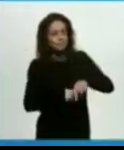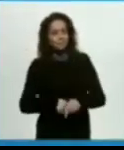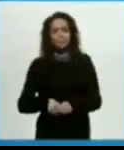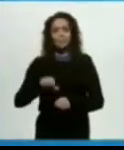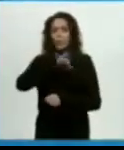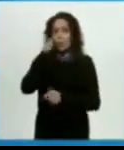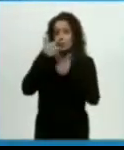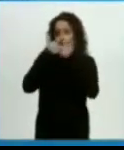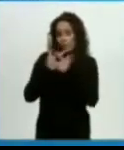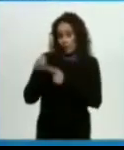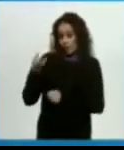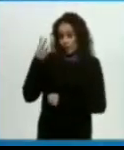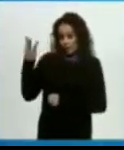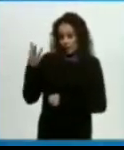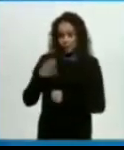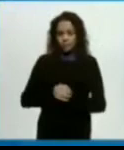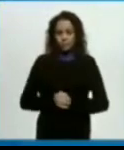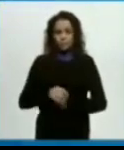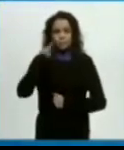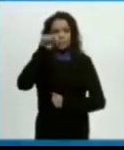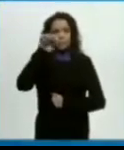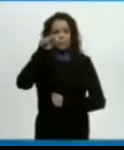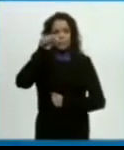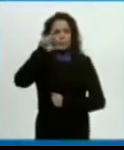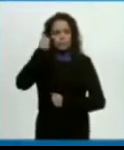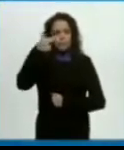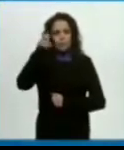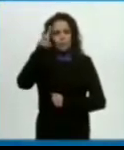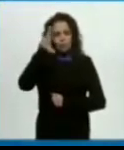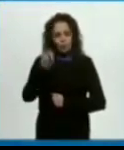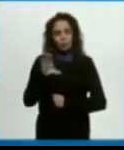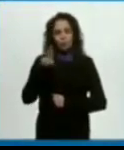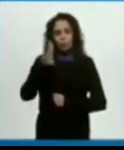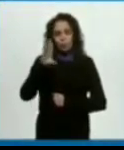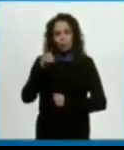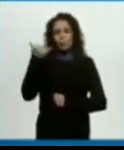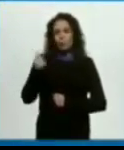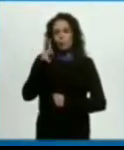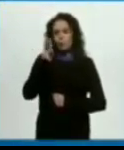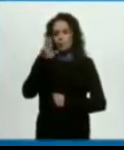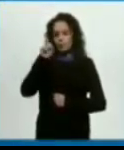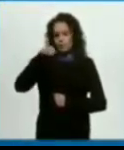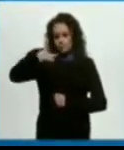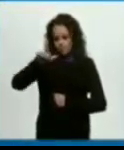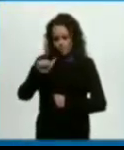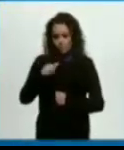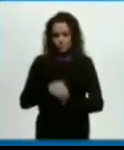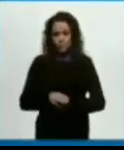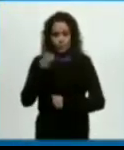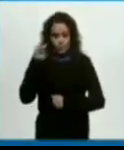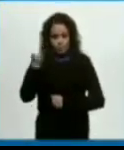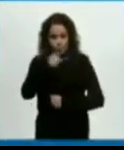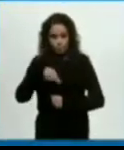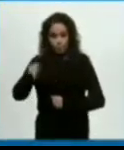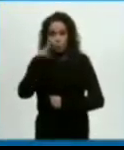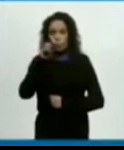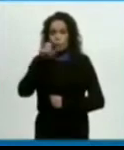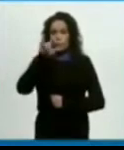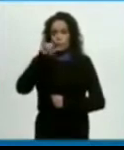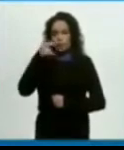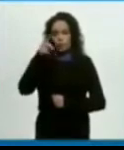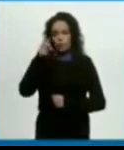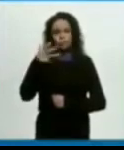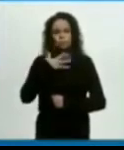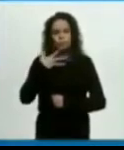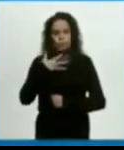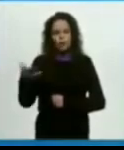Nos quedan tres opciones, un tetraedro, un cubo y un prisma. Todos son poliedros, tienen caras,